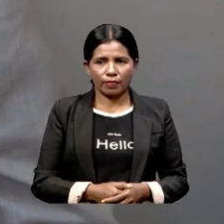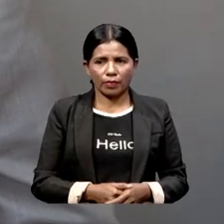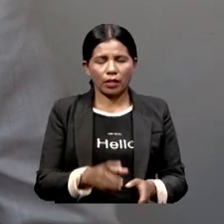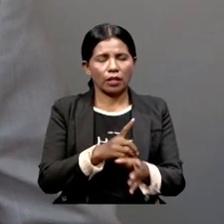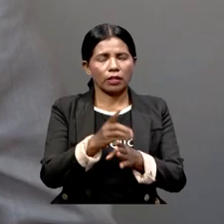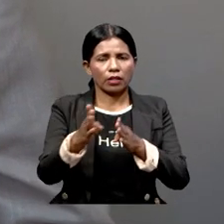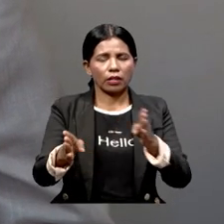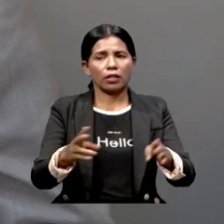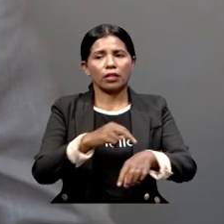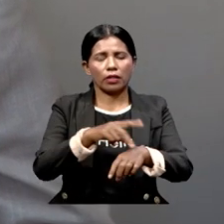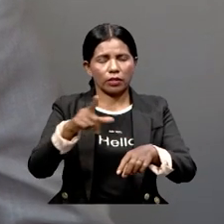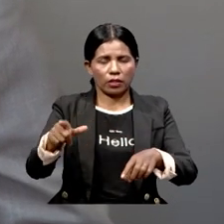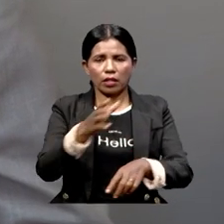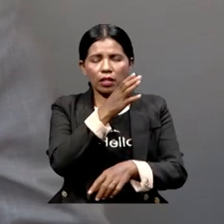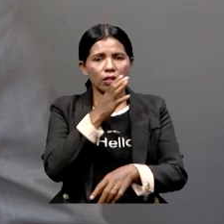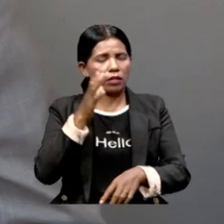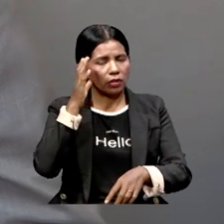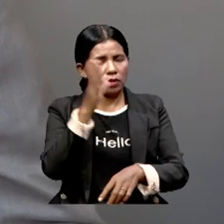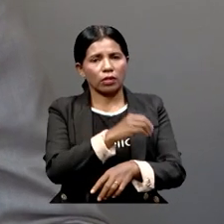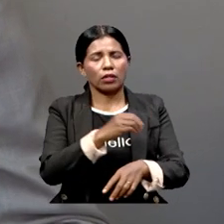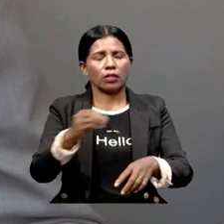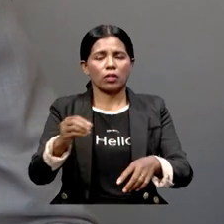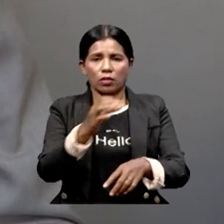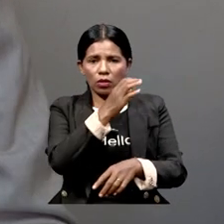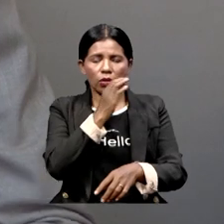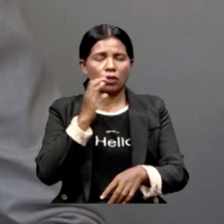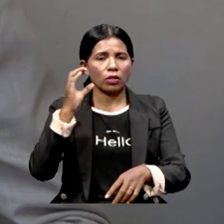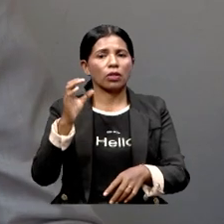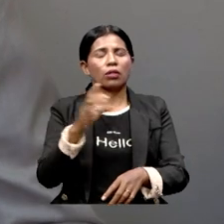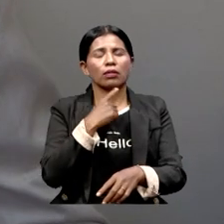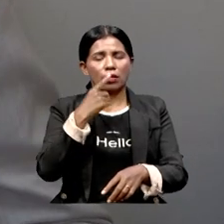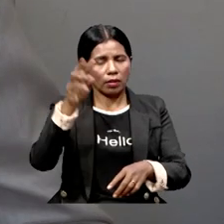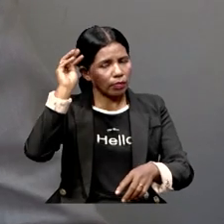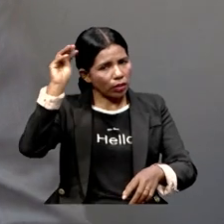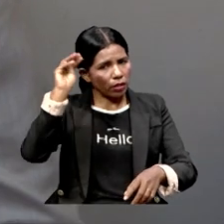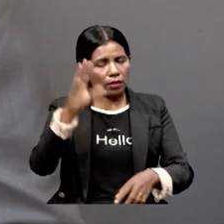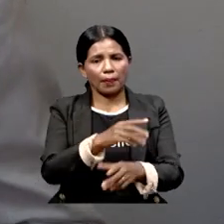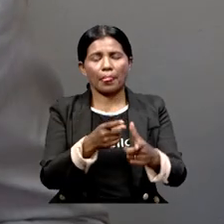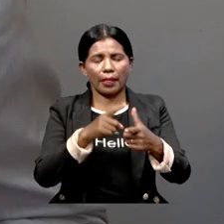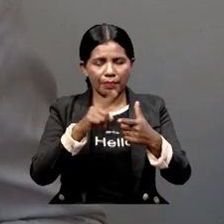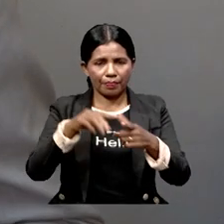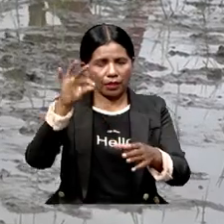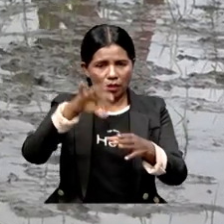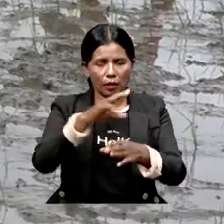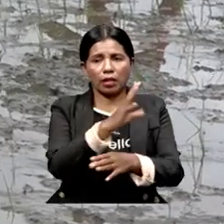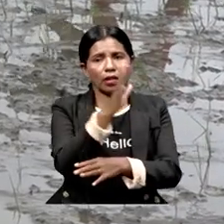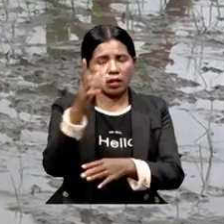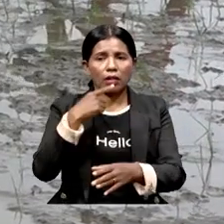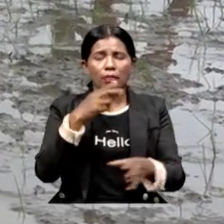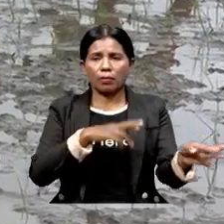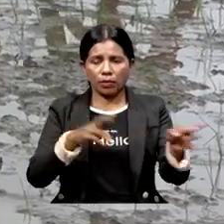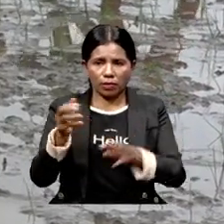Director Dirección Nacional Agricultura no Horticultura informa, Ministerio de Agricultura, Pecuaria, Pesca no Floresta, pronto